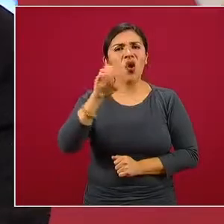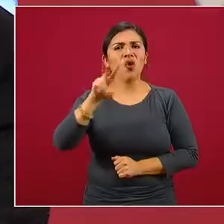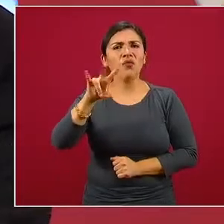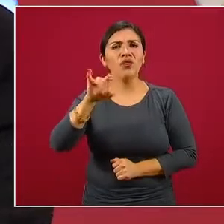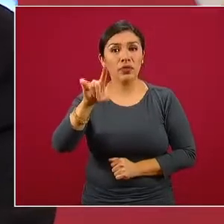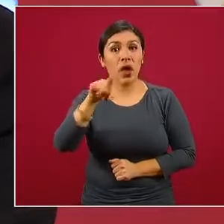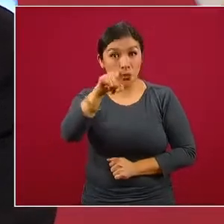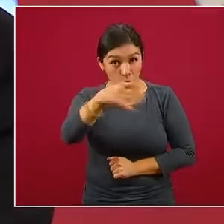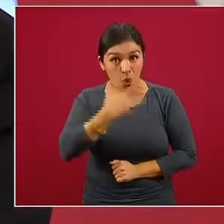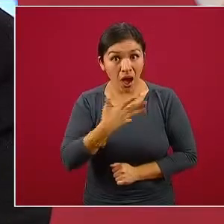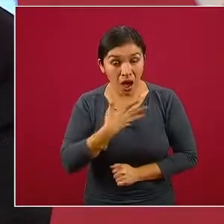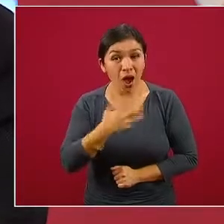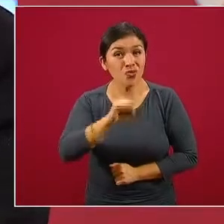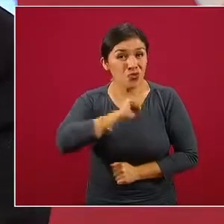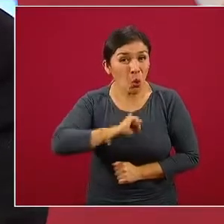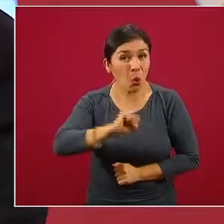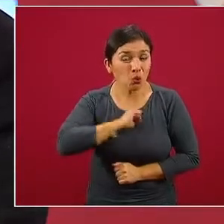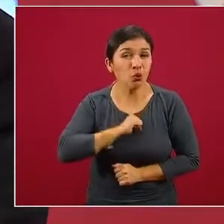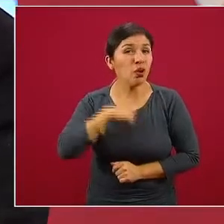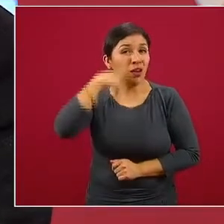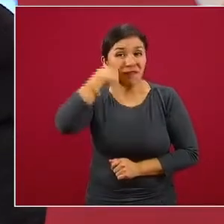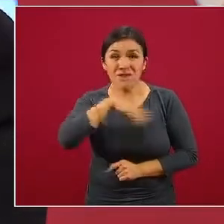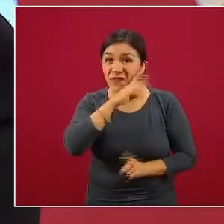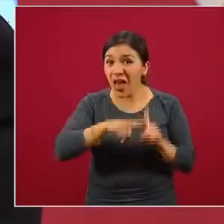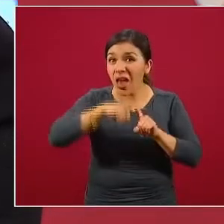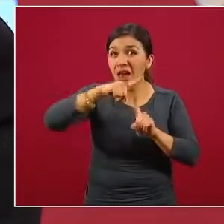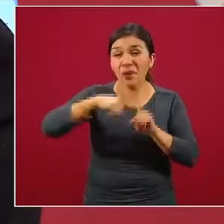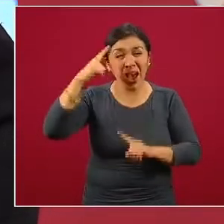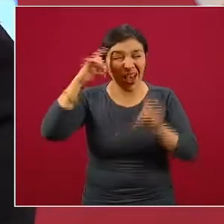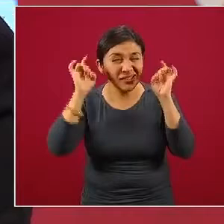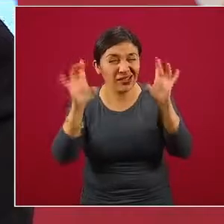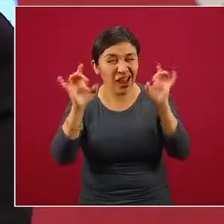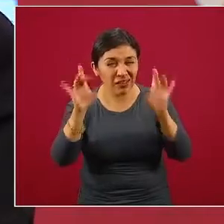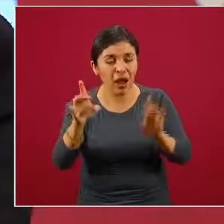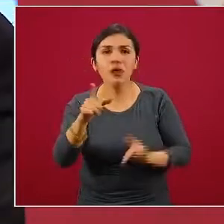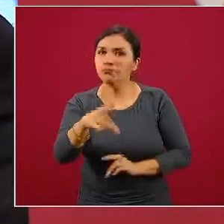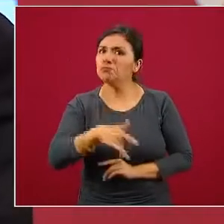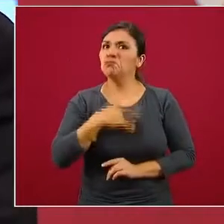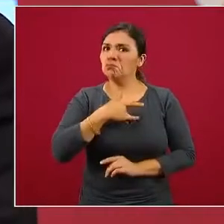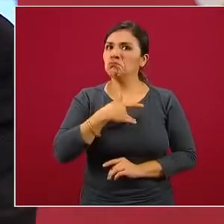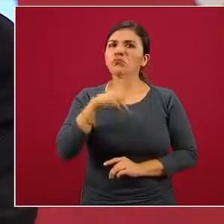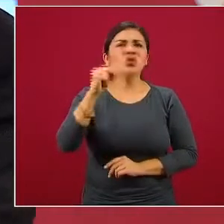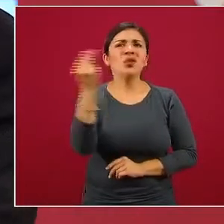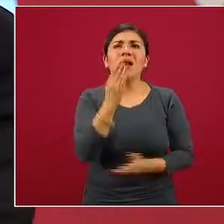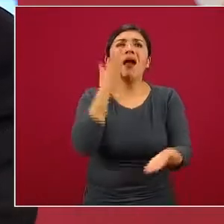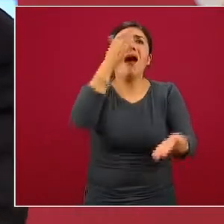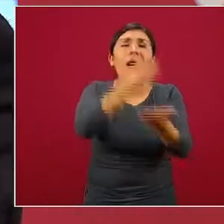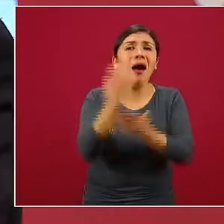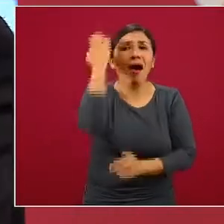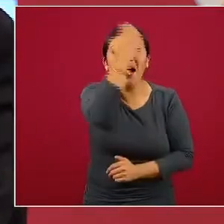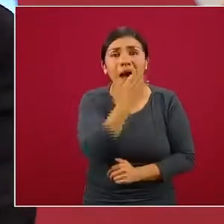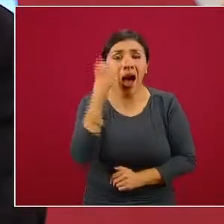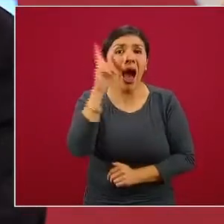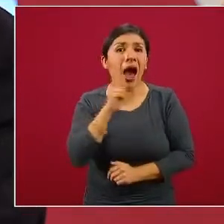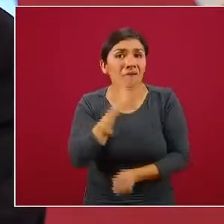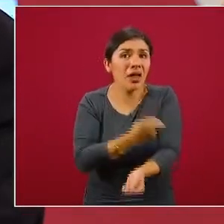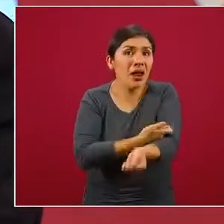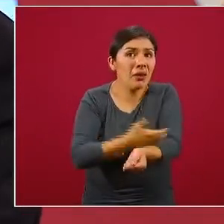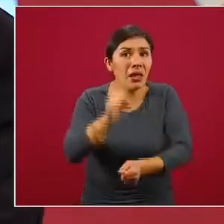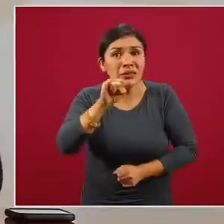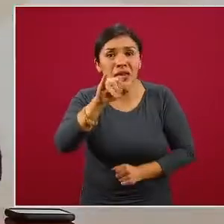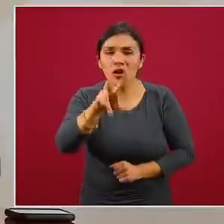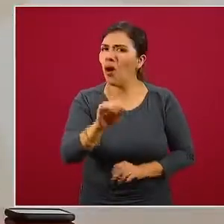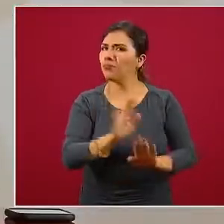si usted tiene tos, fiebre, dolor de cabeza, asuma que tiene COVID, no necesita irse a hacer la prueba para tomar una decisión clínica sobre su